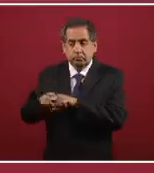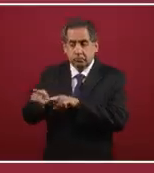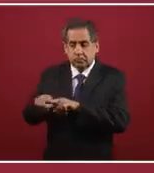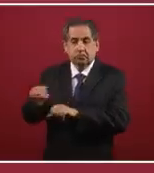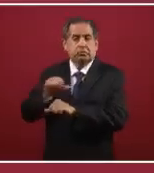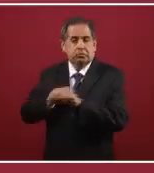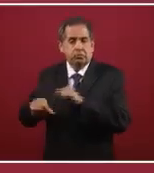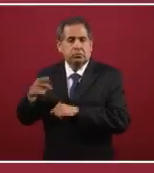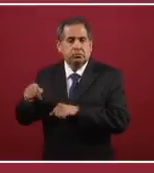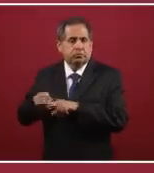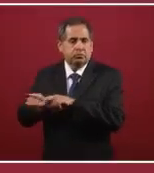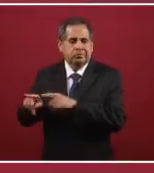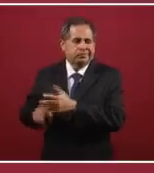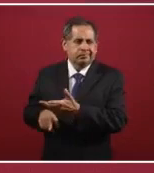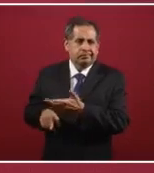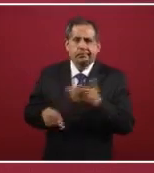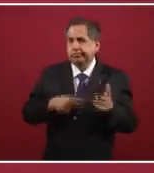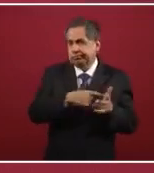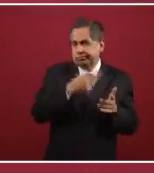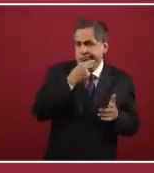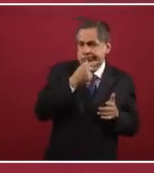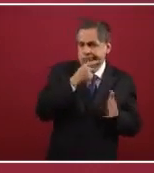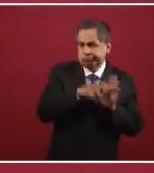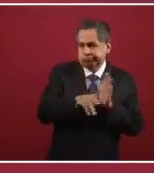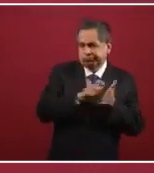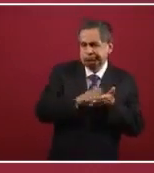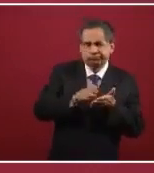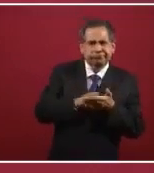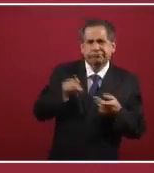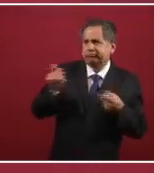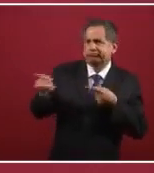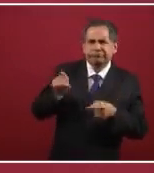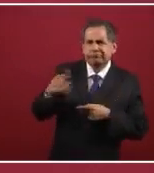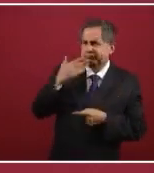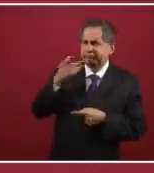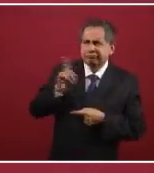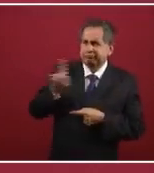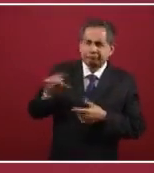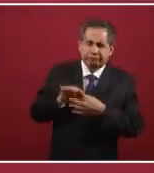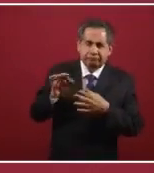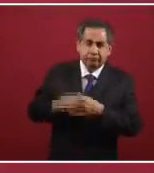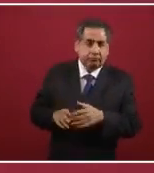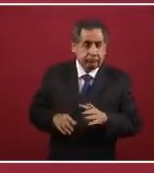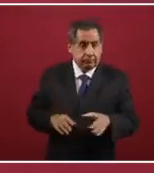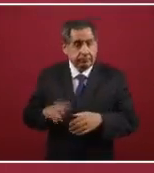y así. Los gobernadores en el porfiriato,